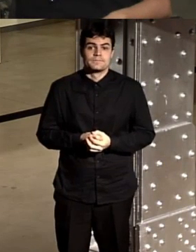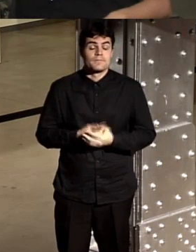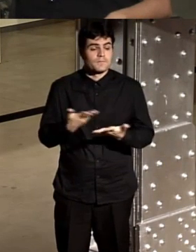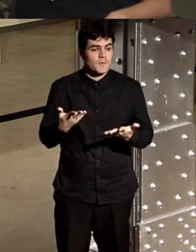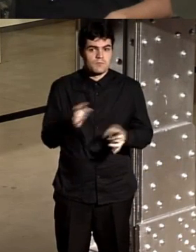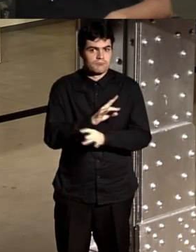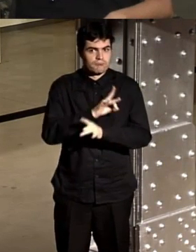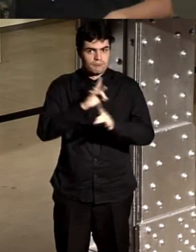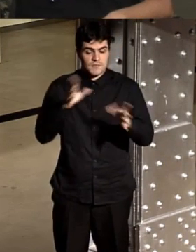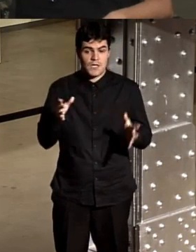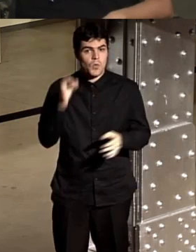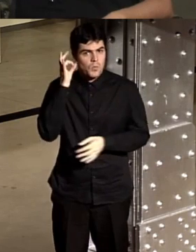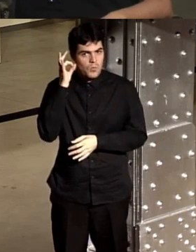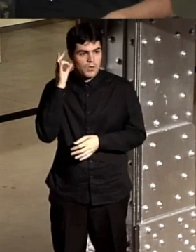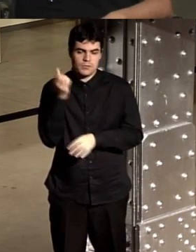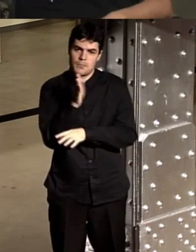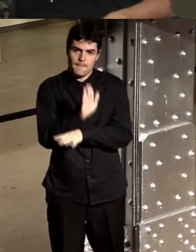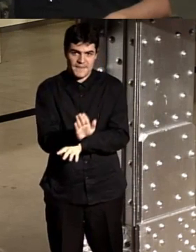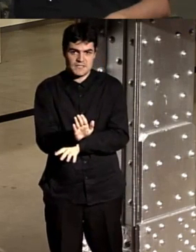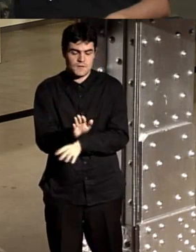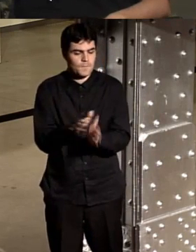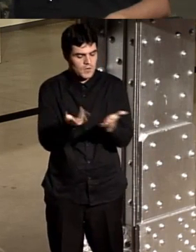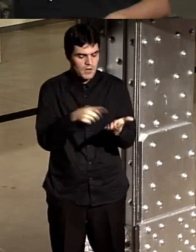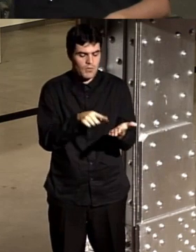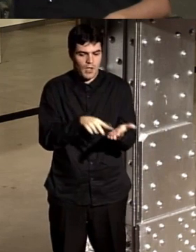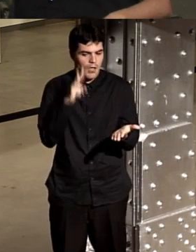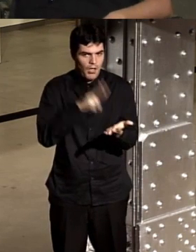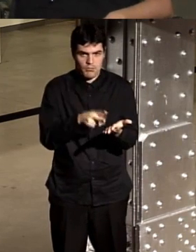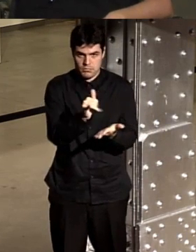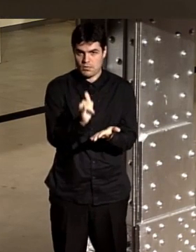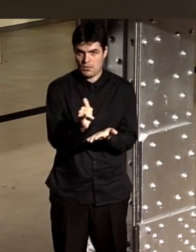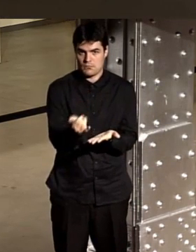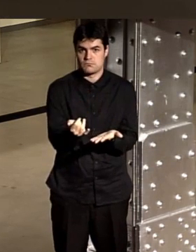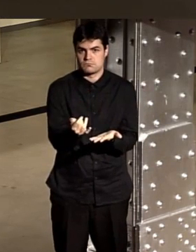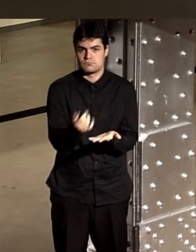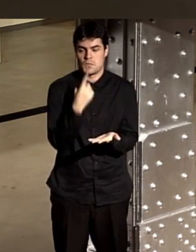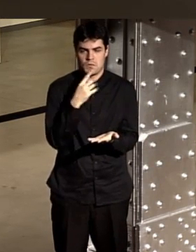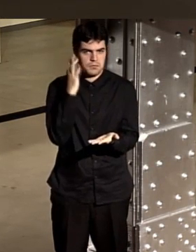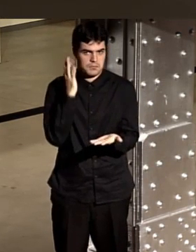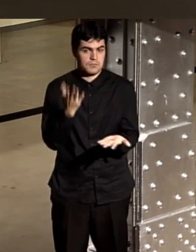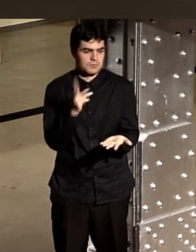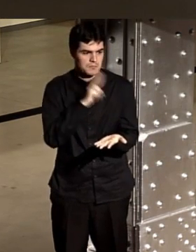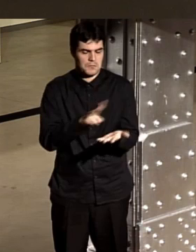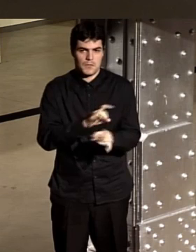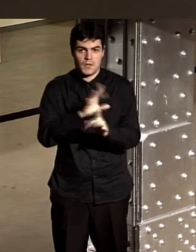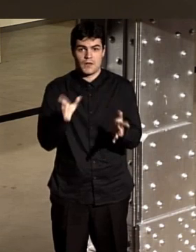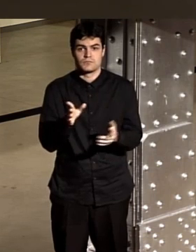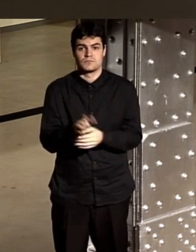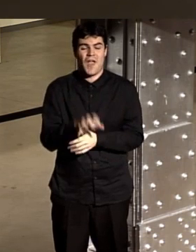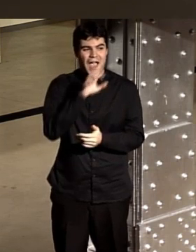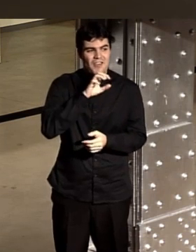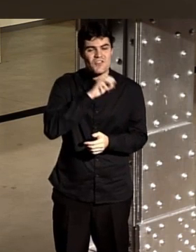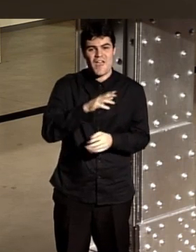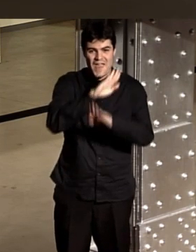Evidentemente el hecho de que seas mujer está presente continuamente en el libro. Más allá de esa anécdota con la que te encontraste en